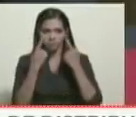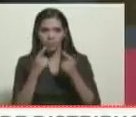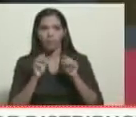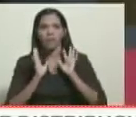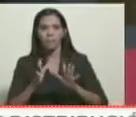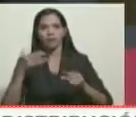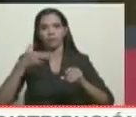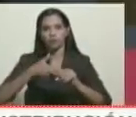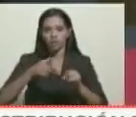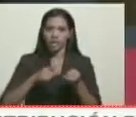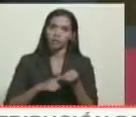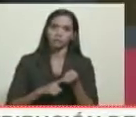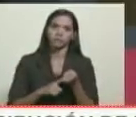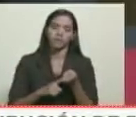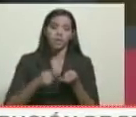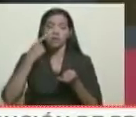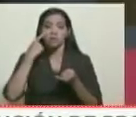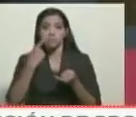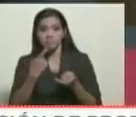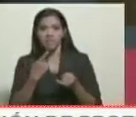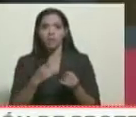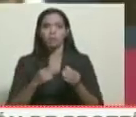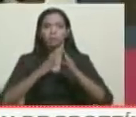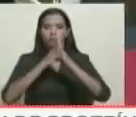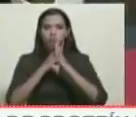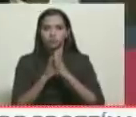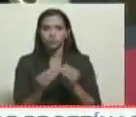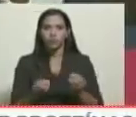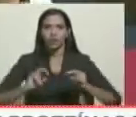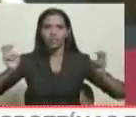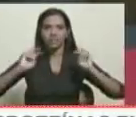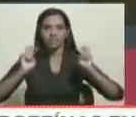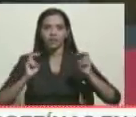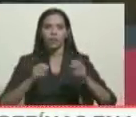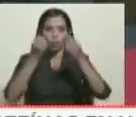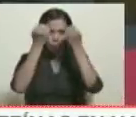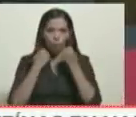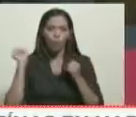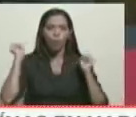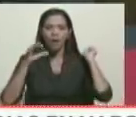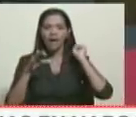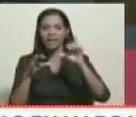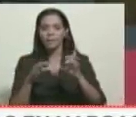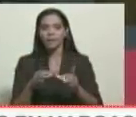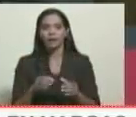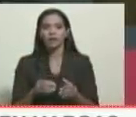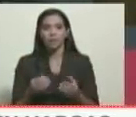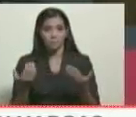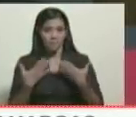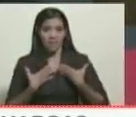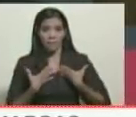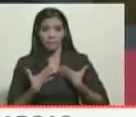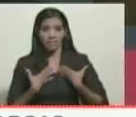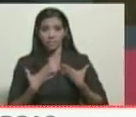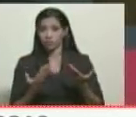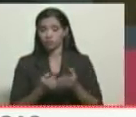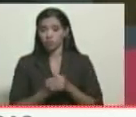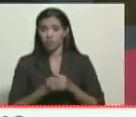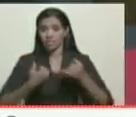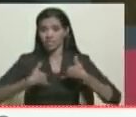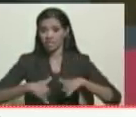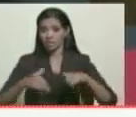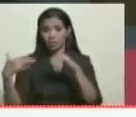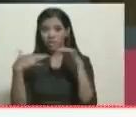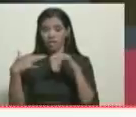petrolero, vimos todas las asonadas posteriores llamadas, entre comillas, guarimbas, pero para mí son embriones de guerra civil,